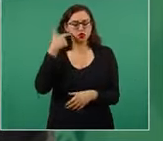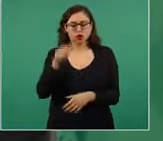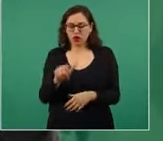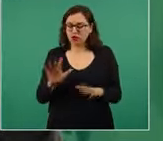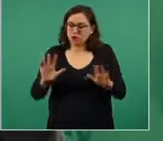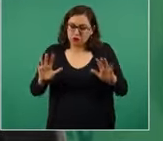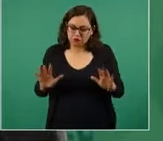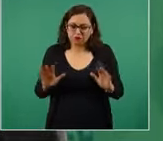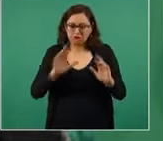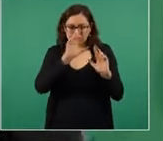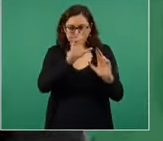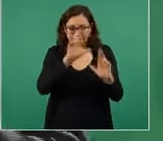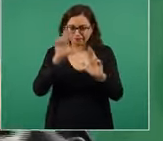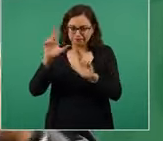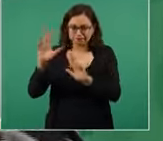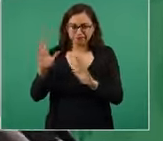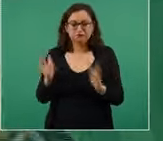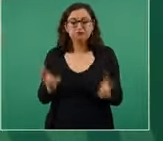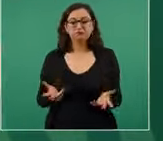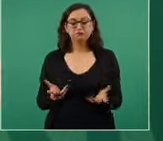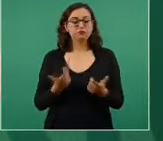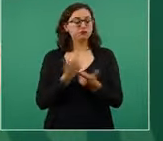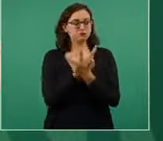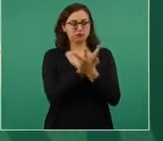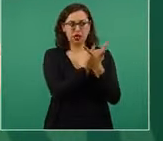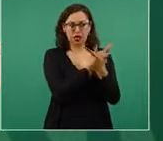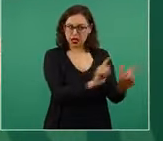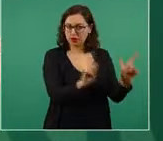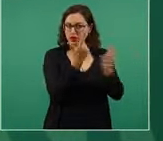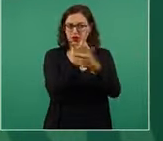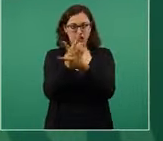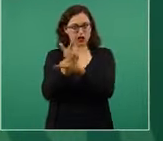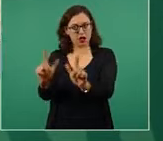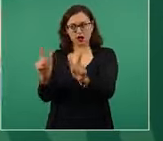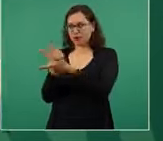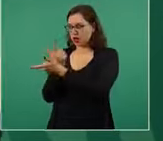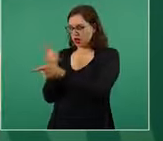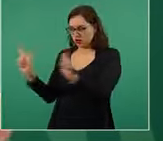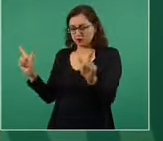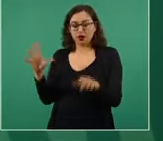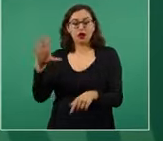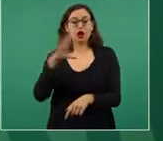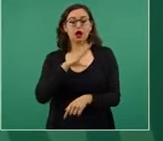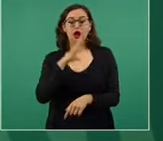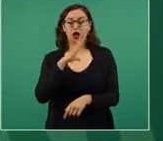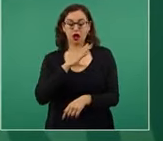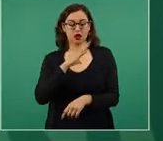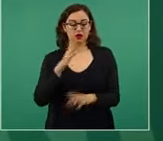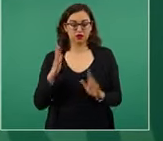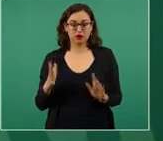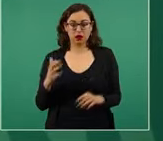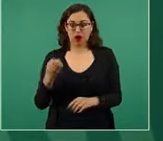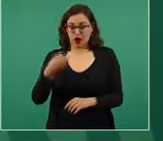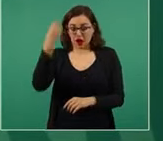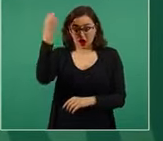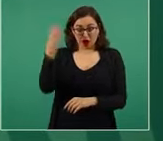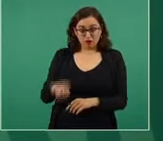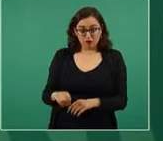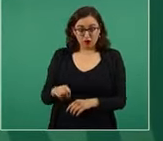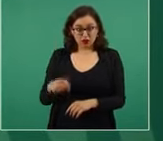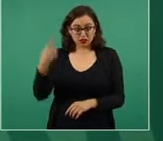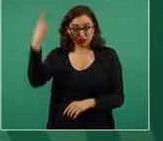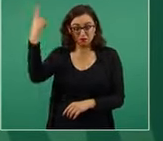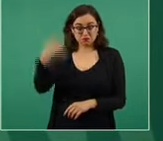educativa, porque hay libertades, es decir, nada es obligatorio, todo